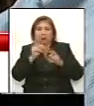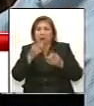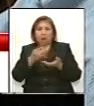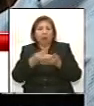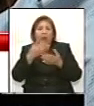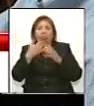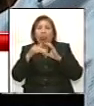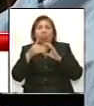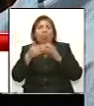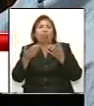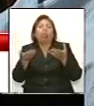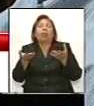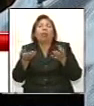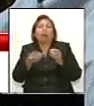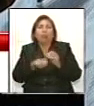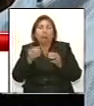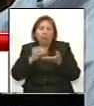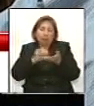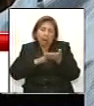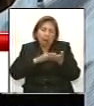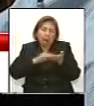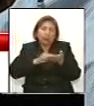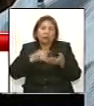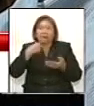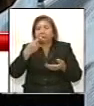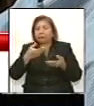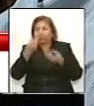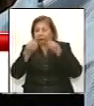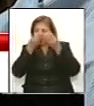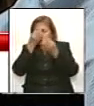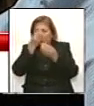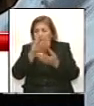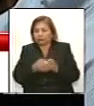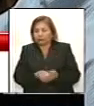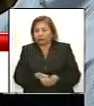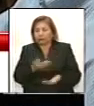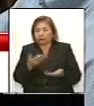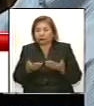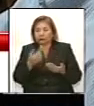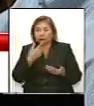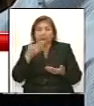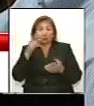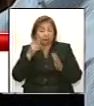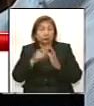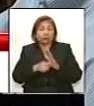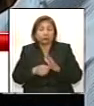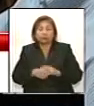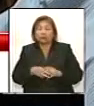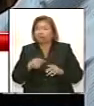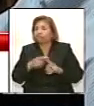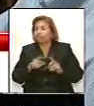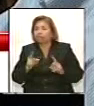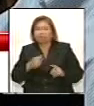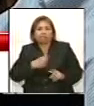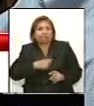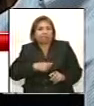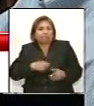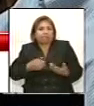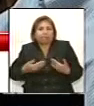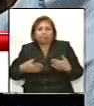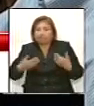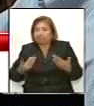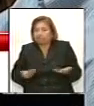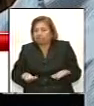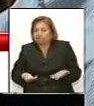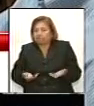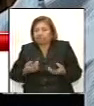el correo. Entonces llenan, nos dan la información, ¿no? Incluso en algunos sí son acoso, pero lamentablemente no podemos en este